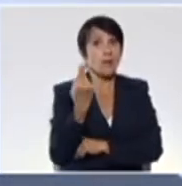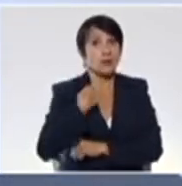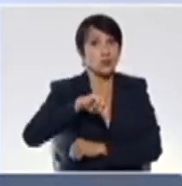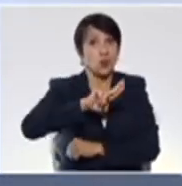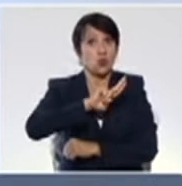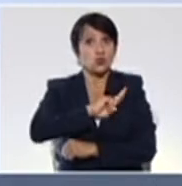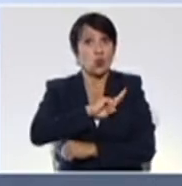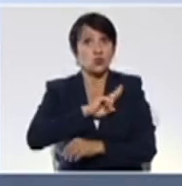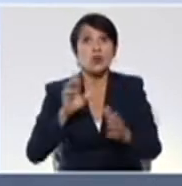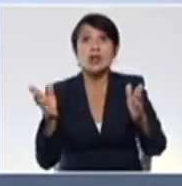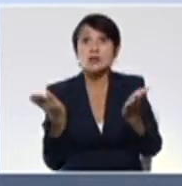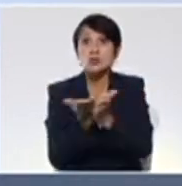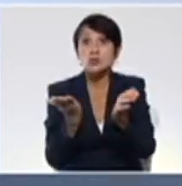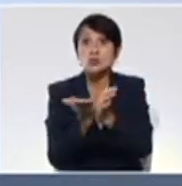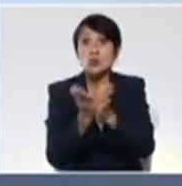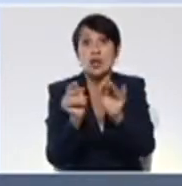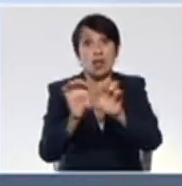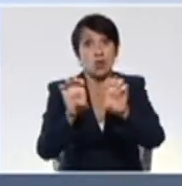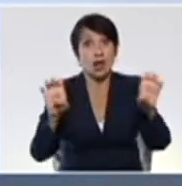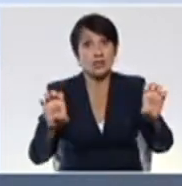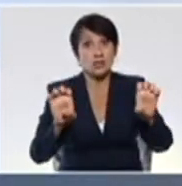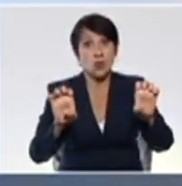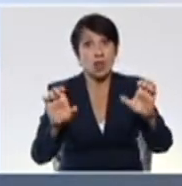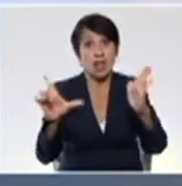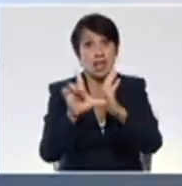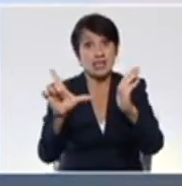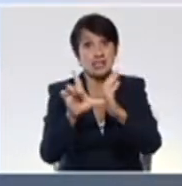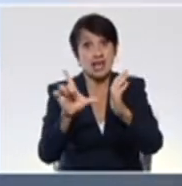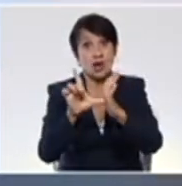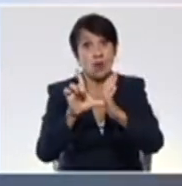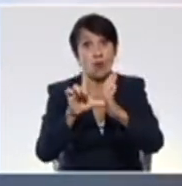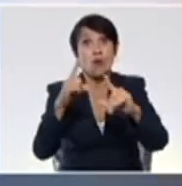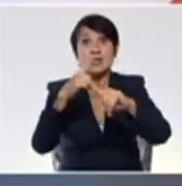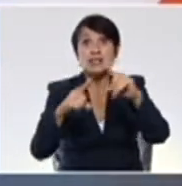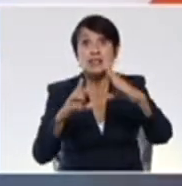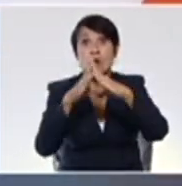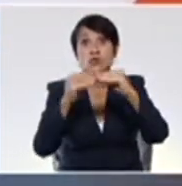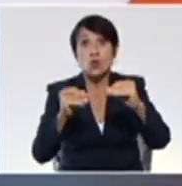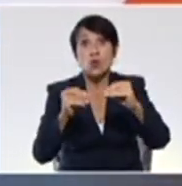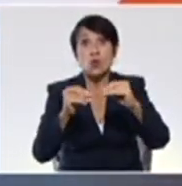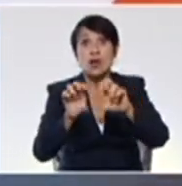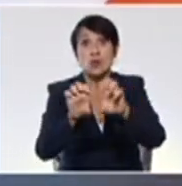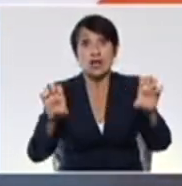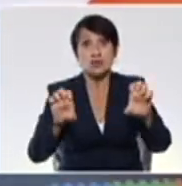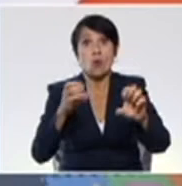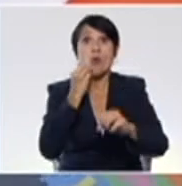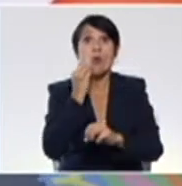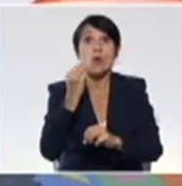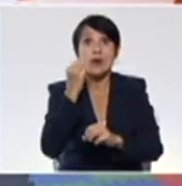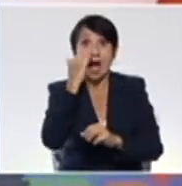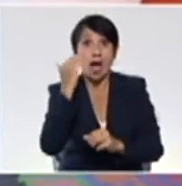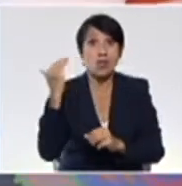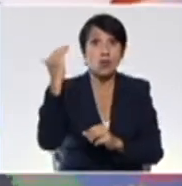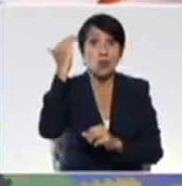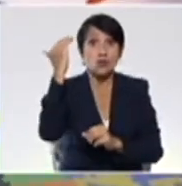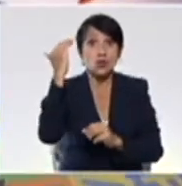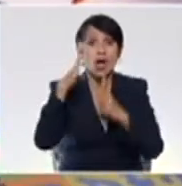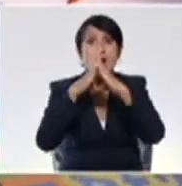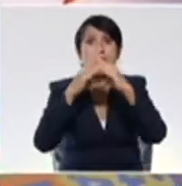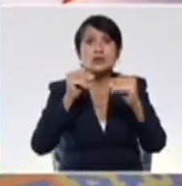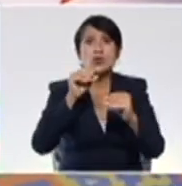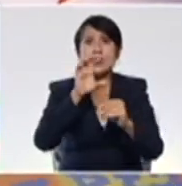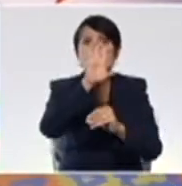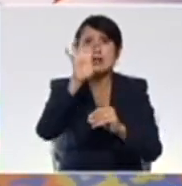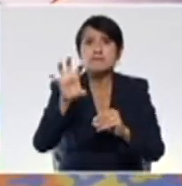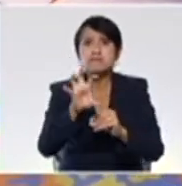nosotros, estudiantes de educación media general, media técnica y la modalidad de educación para jóvenes y adultos en todas